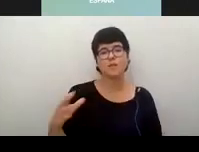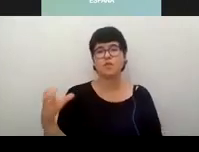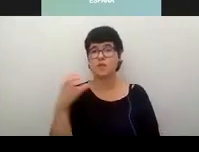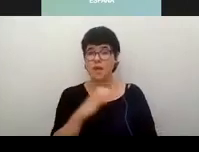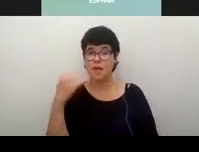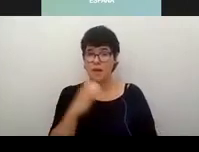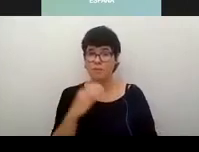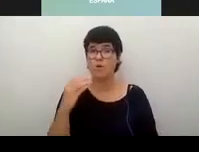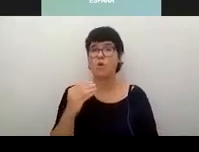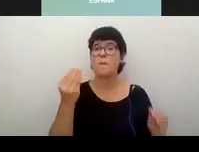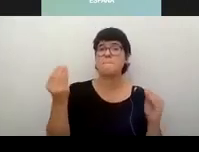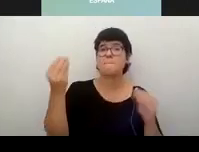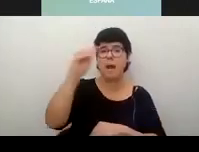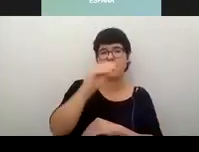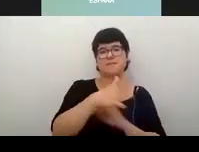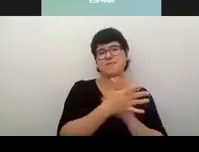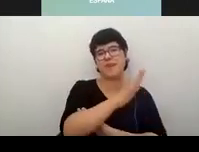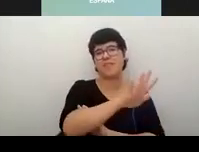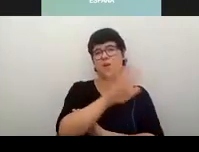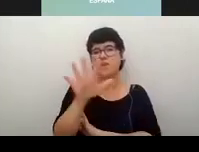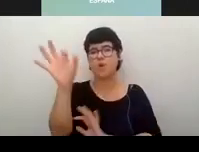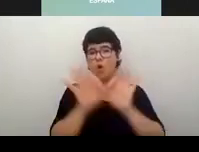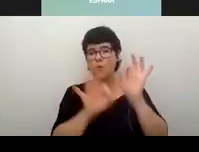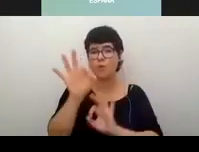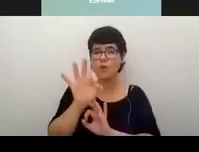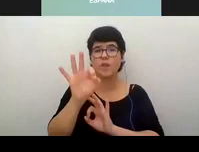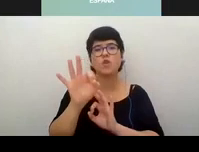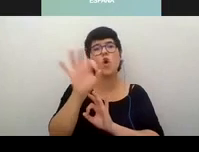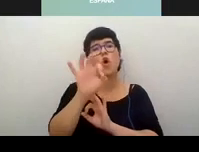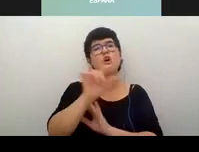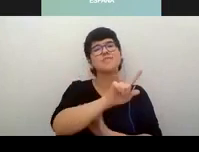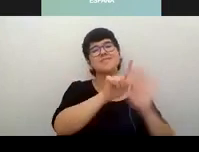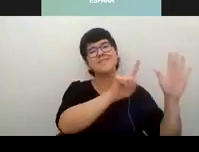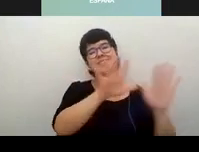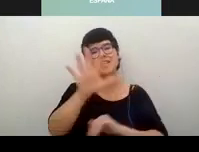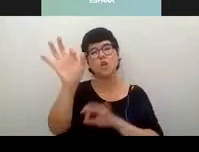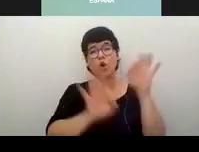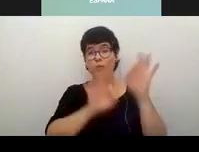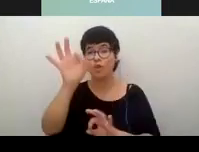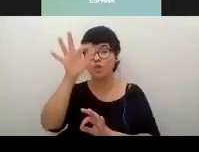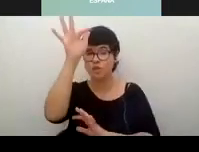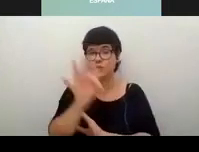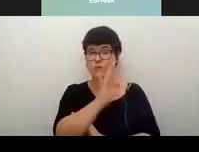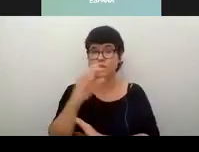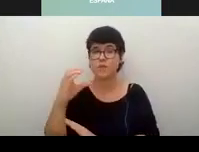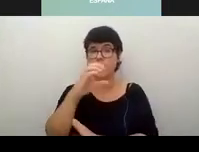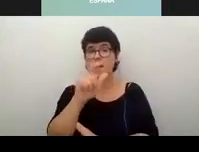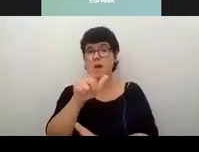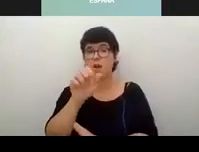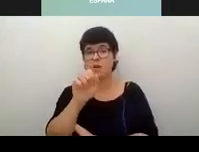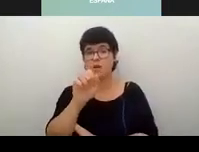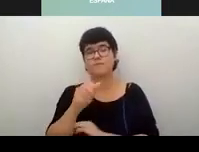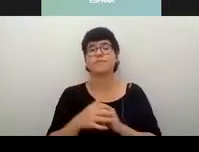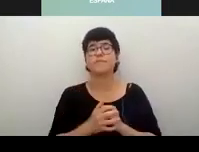un 55-65% del total de calorías. Con lo que vamos a rellenar los depósitos de glucógeno a